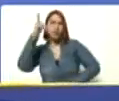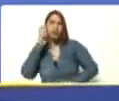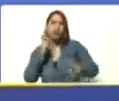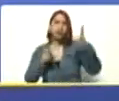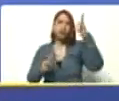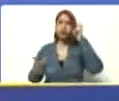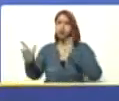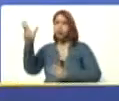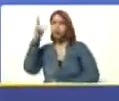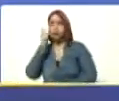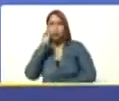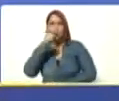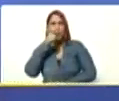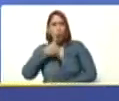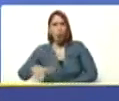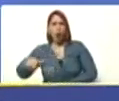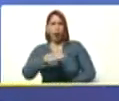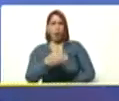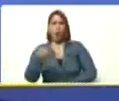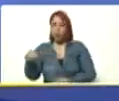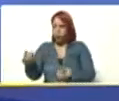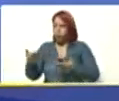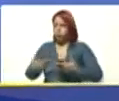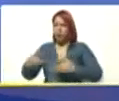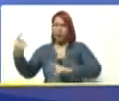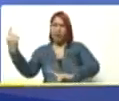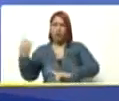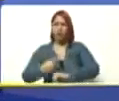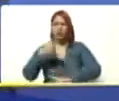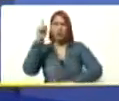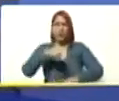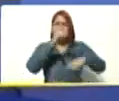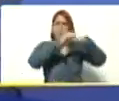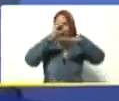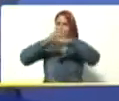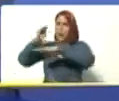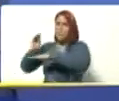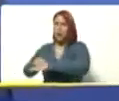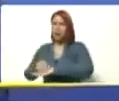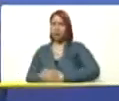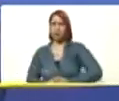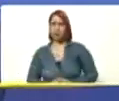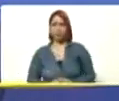gente, recibir las denuncias, las alertas.